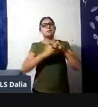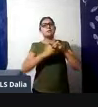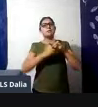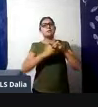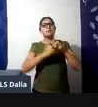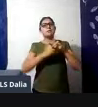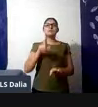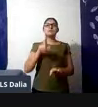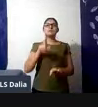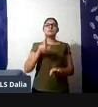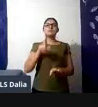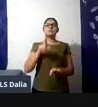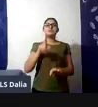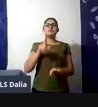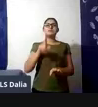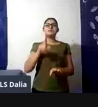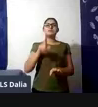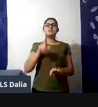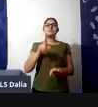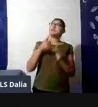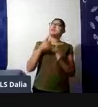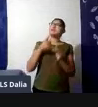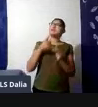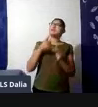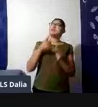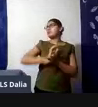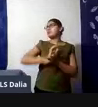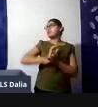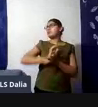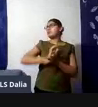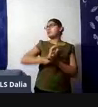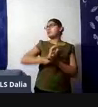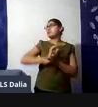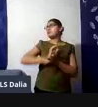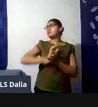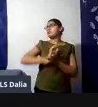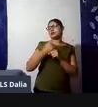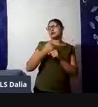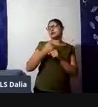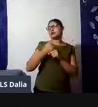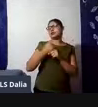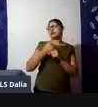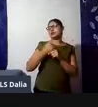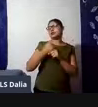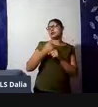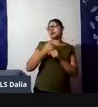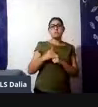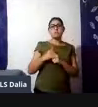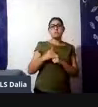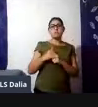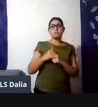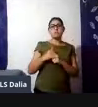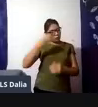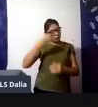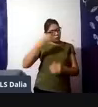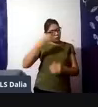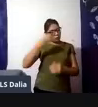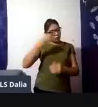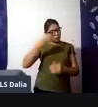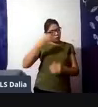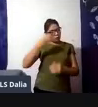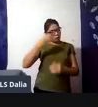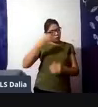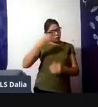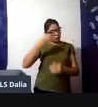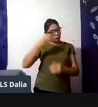que lo obligaron a pelearse a golpes con su mejor amigo, ¿no? Entonces, pues estas situaciones son algunas de las